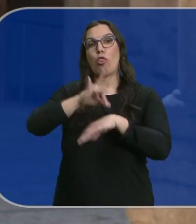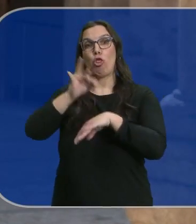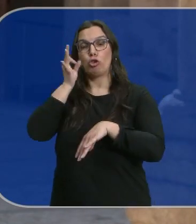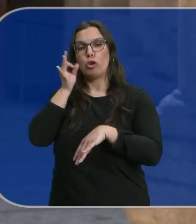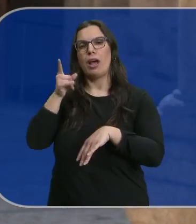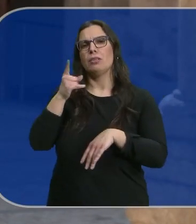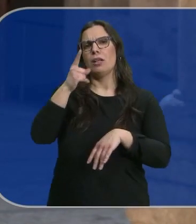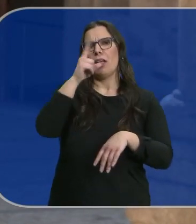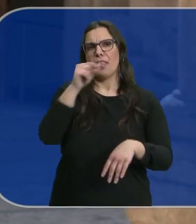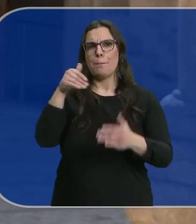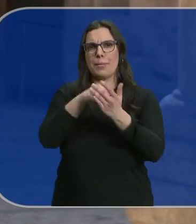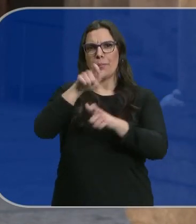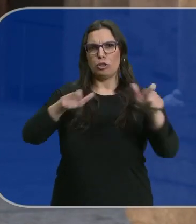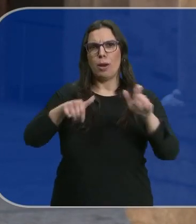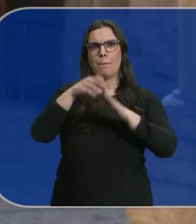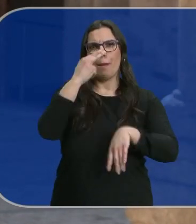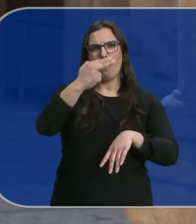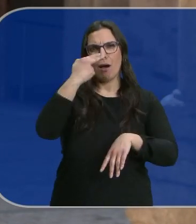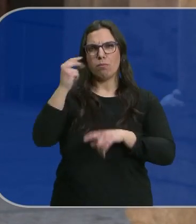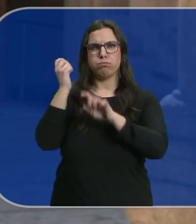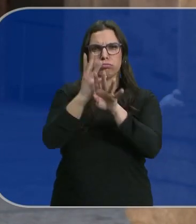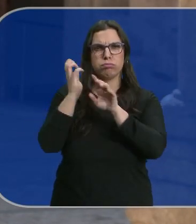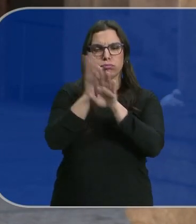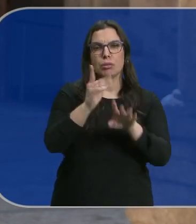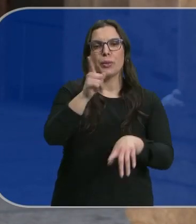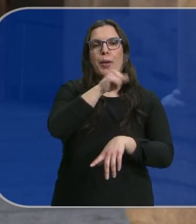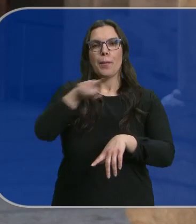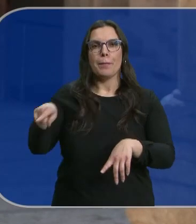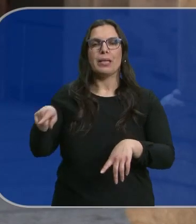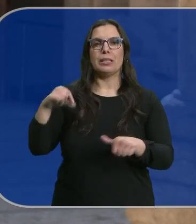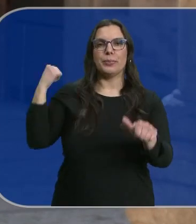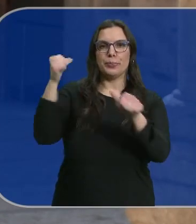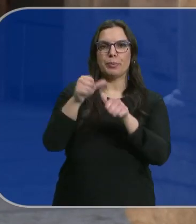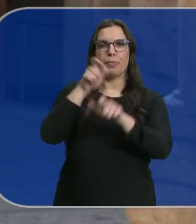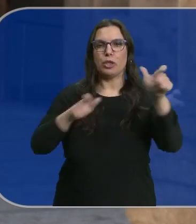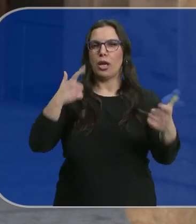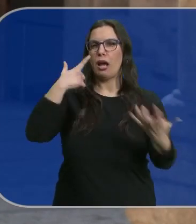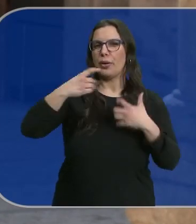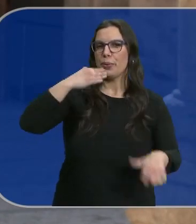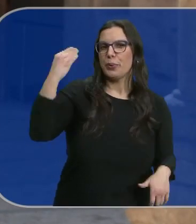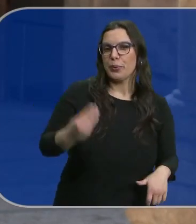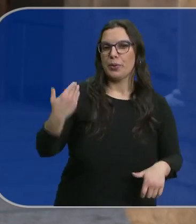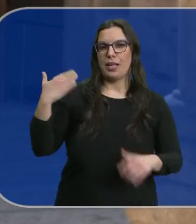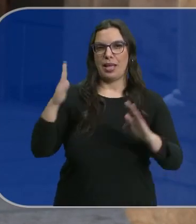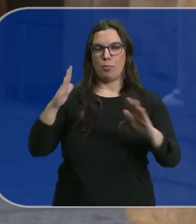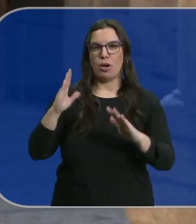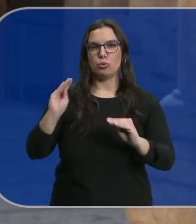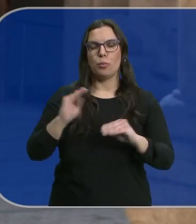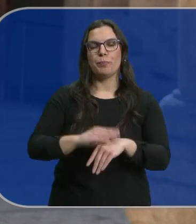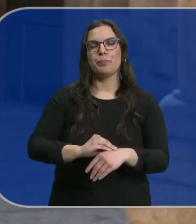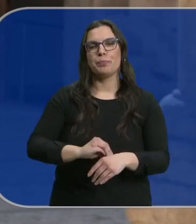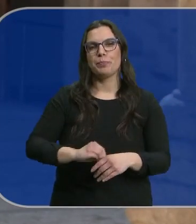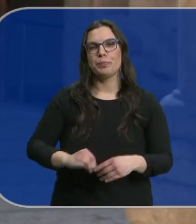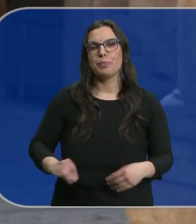100.000 personas y que ha reunido durante 10 meses a algunos de los principales nombres del mundo artístico de su época, una